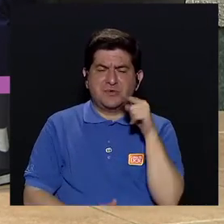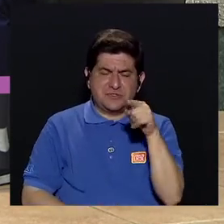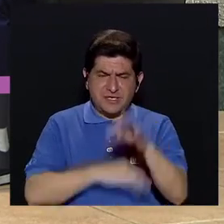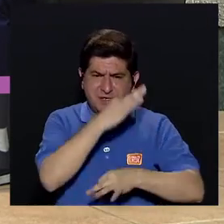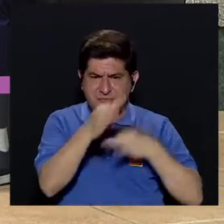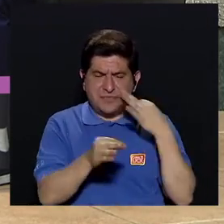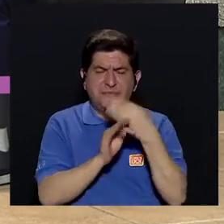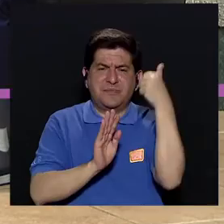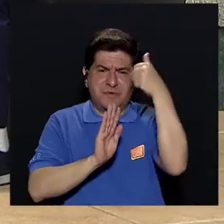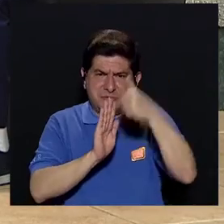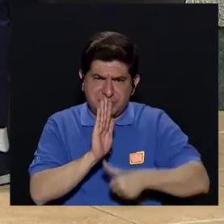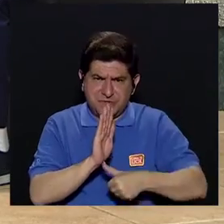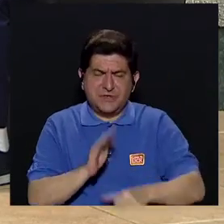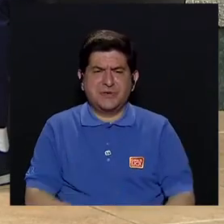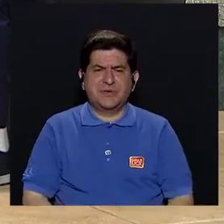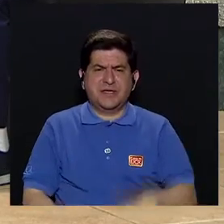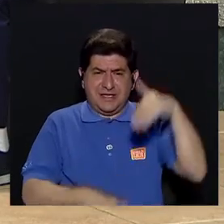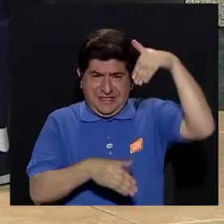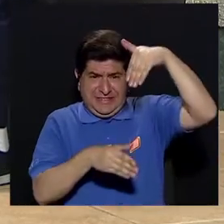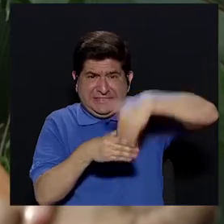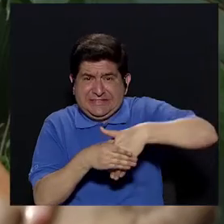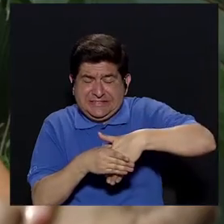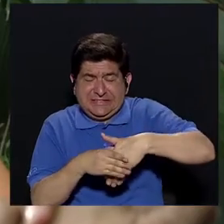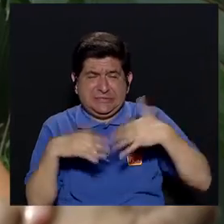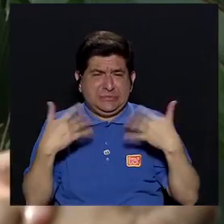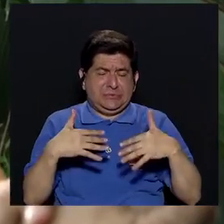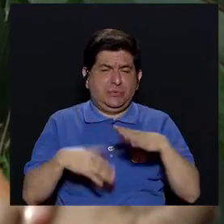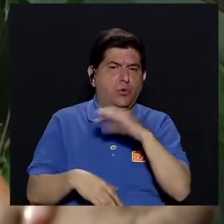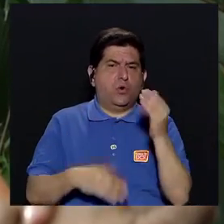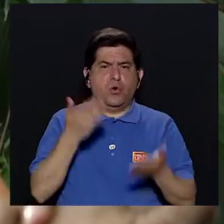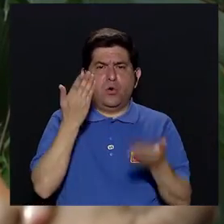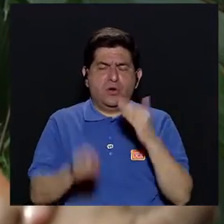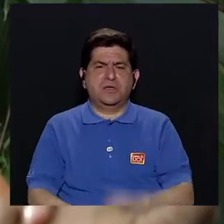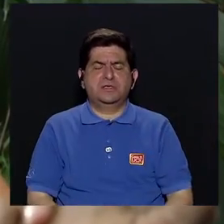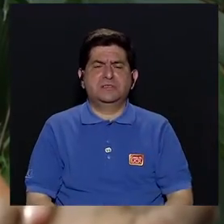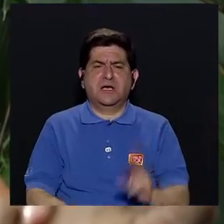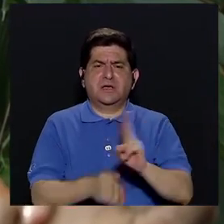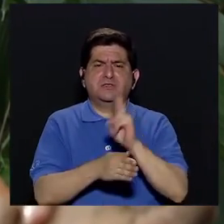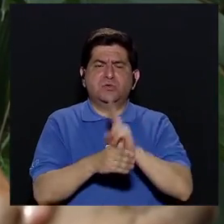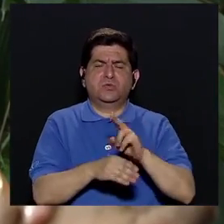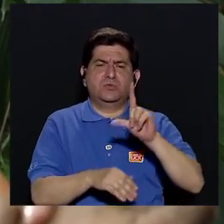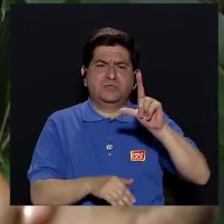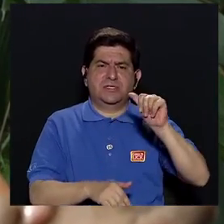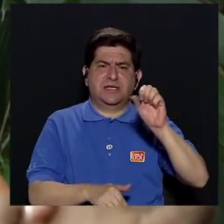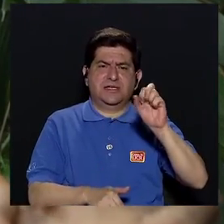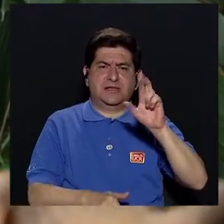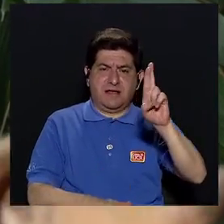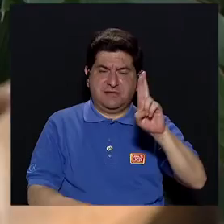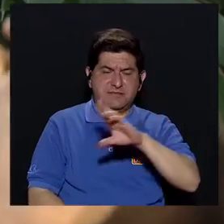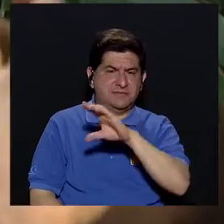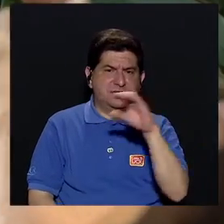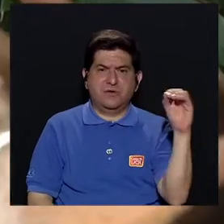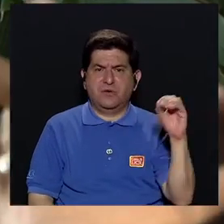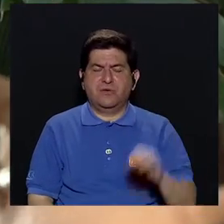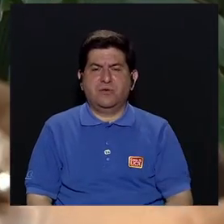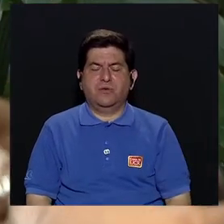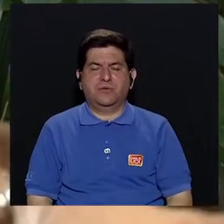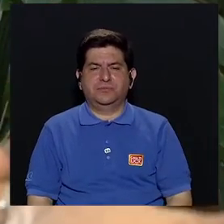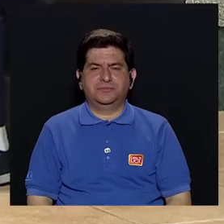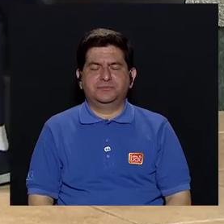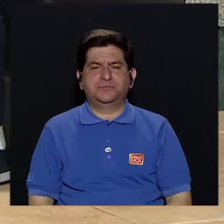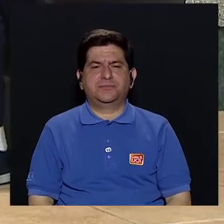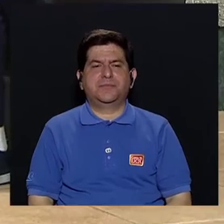esta cirugía muy invasiva o puede ser una cirugía, por ejemplo, con láser o siempre requiere?